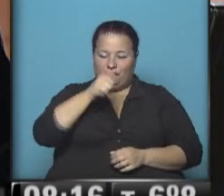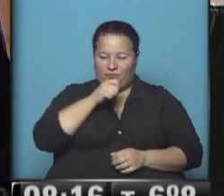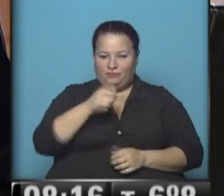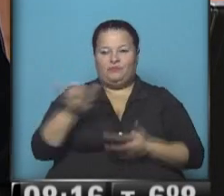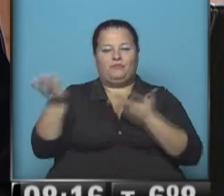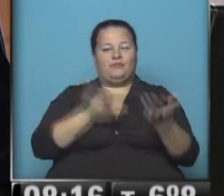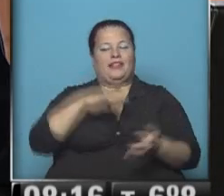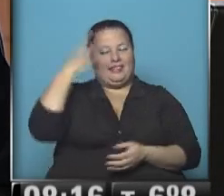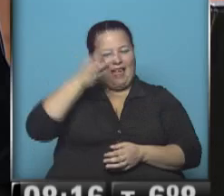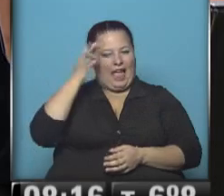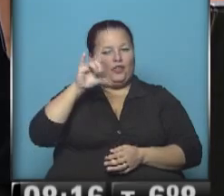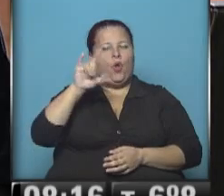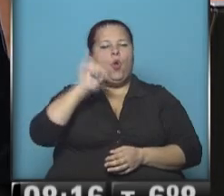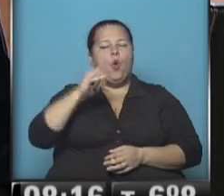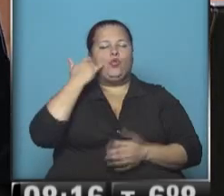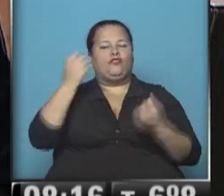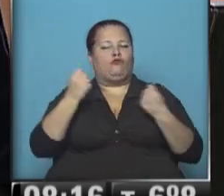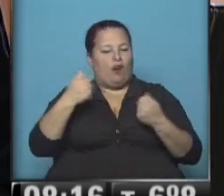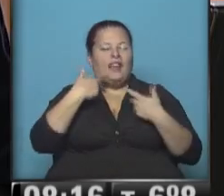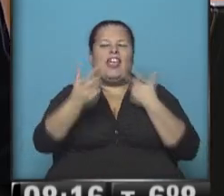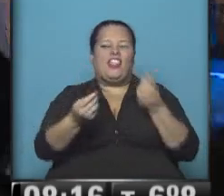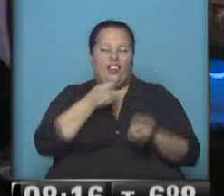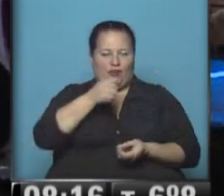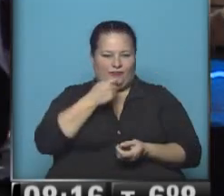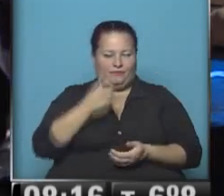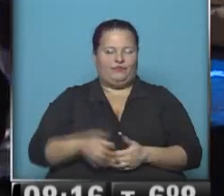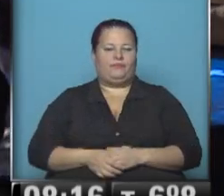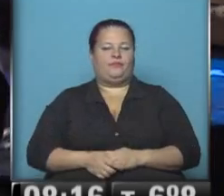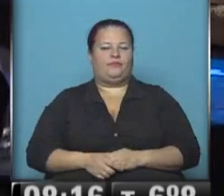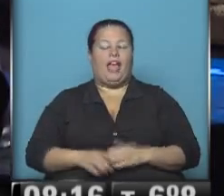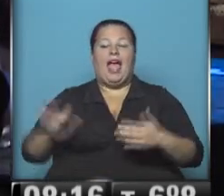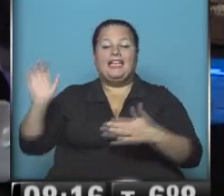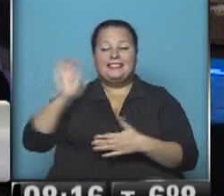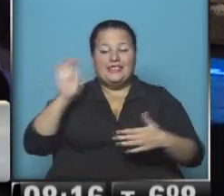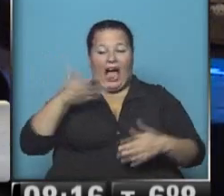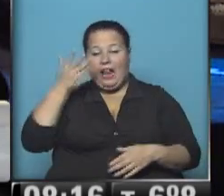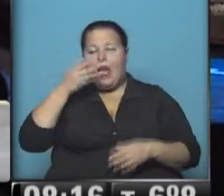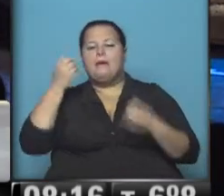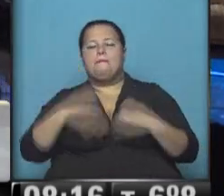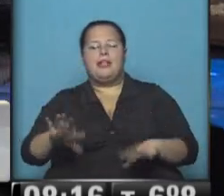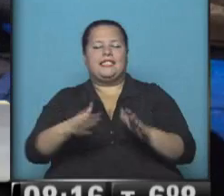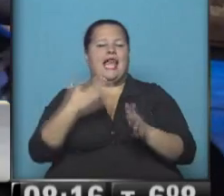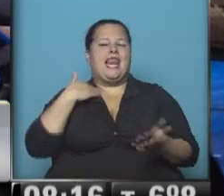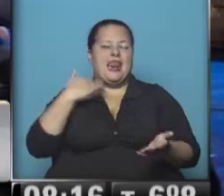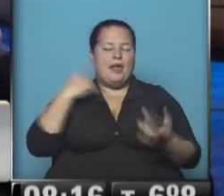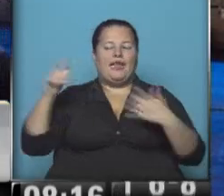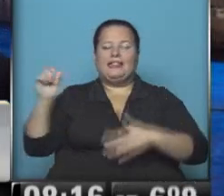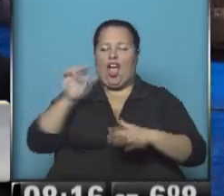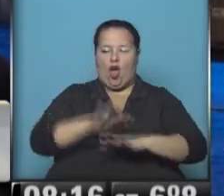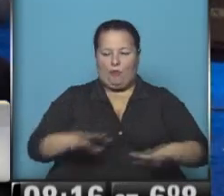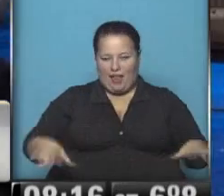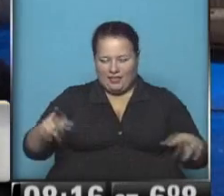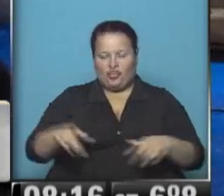se presenta en el teatro Luz y Fuerza, y esto fue lo que nos comentaron. El tango es puro cuento arranca con un libro disco de tangos para